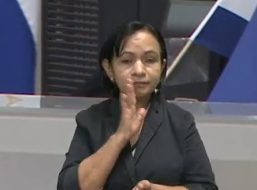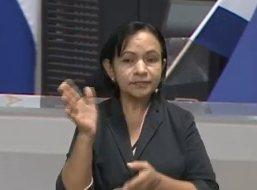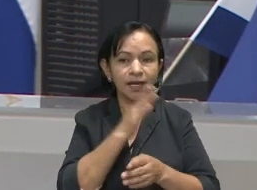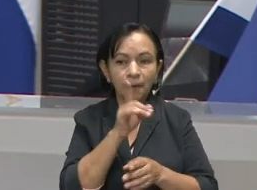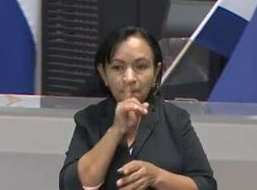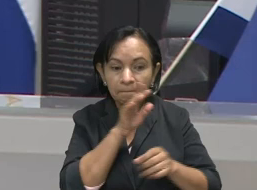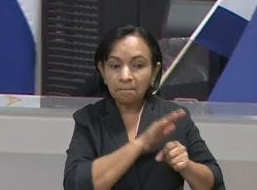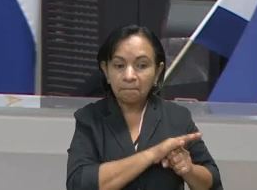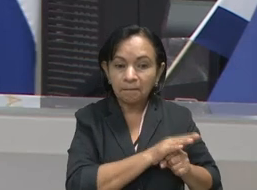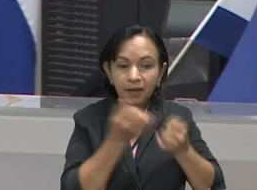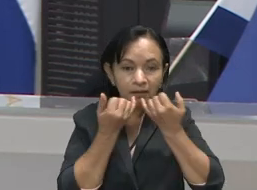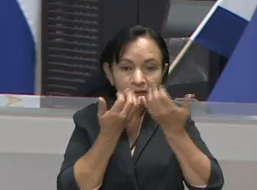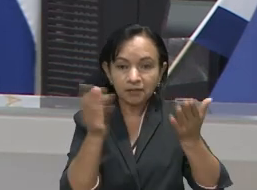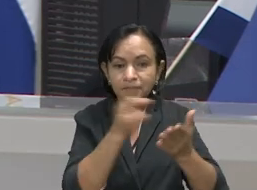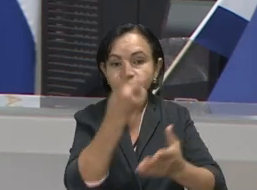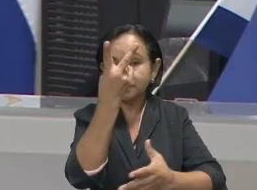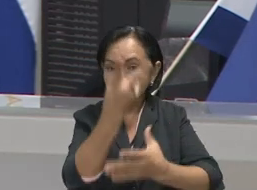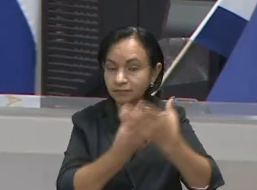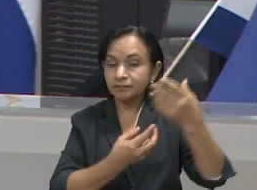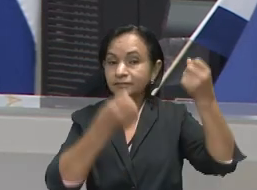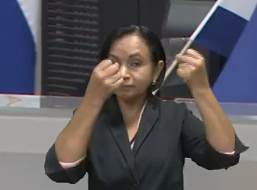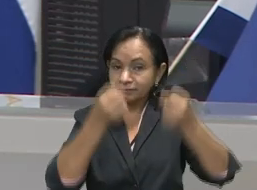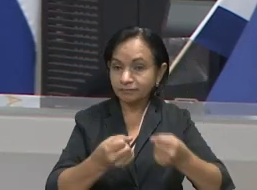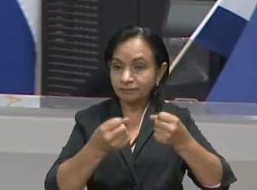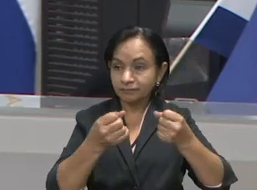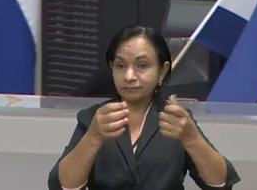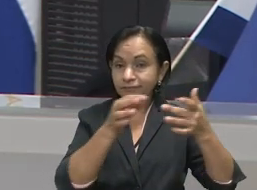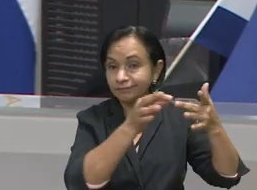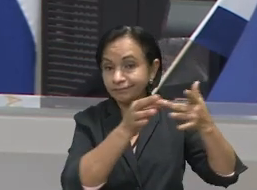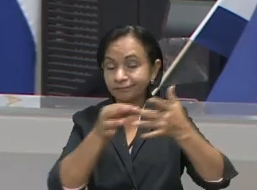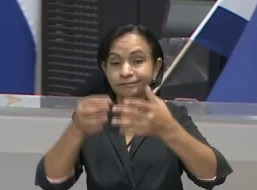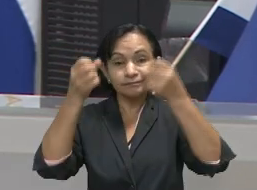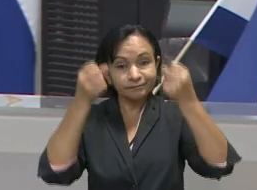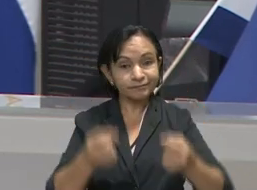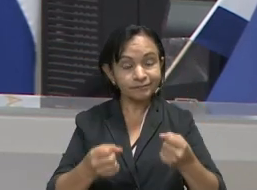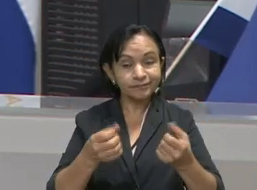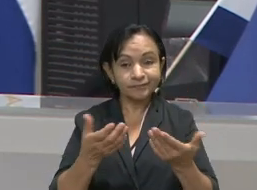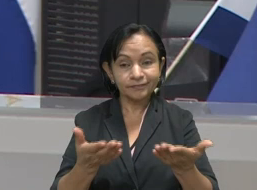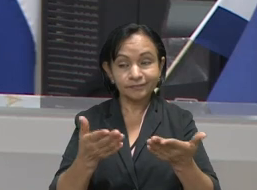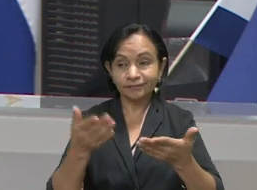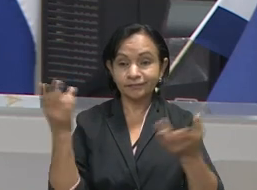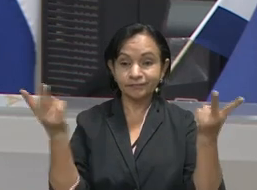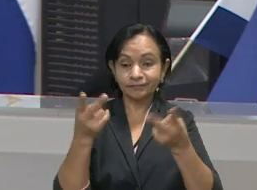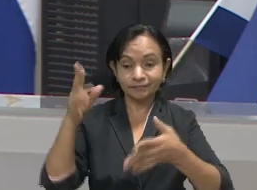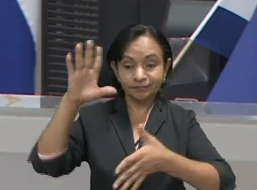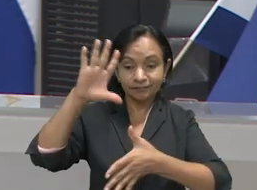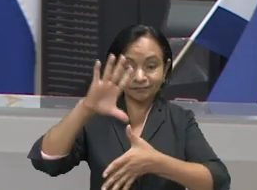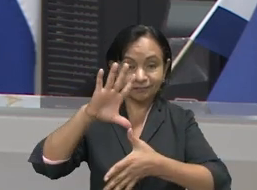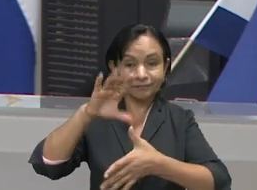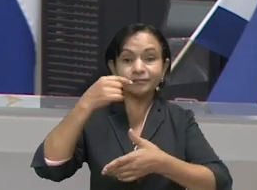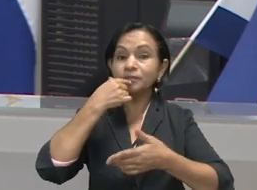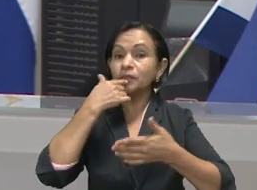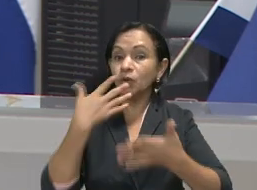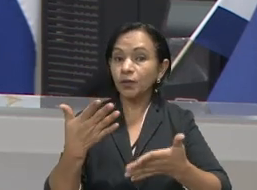la gesta de estos dos grandes personajes americanos,